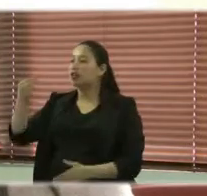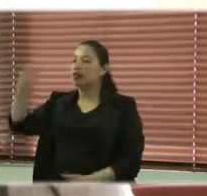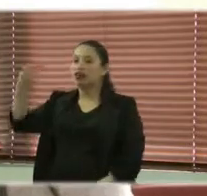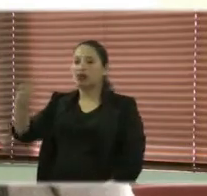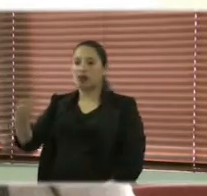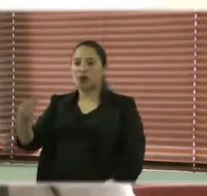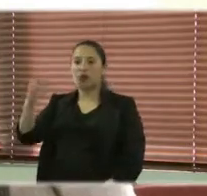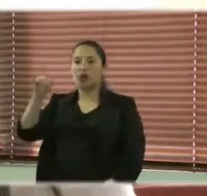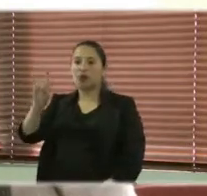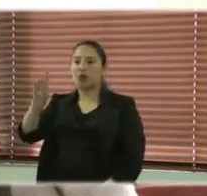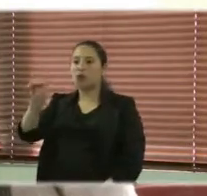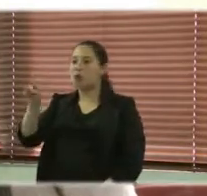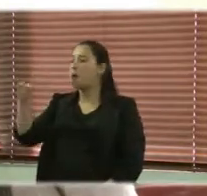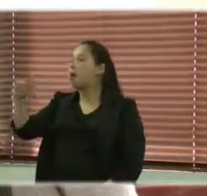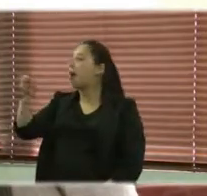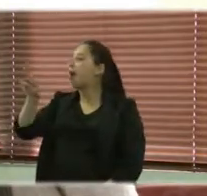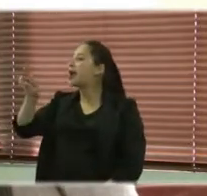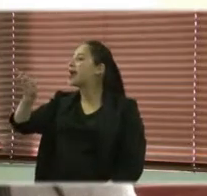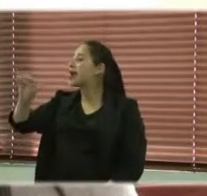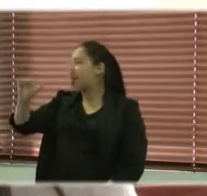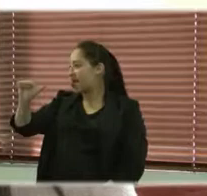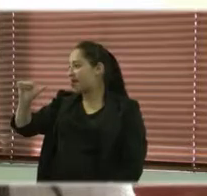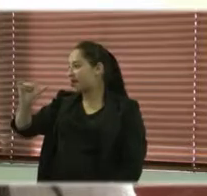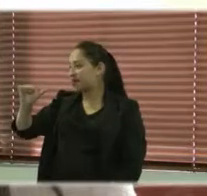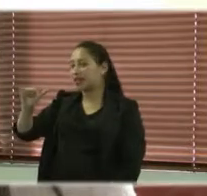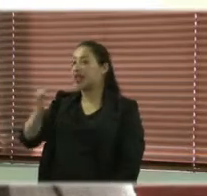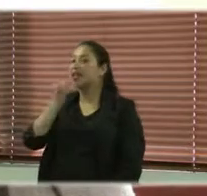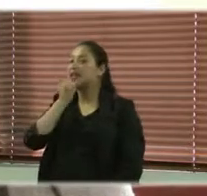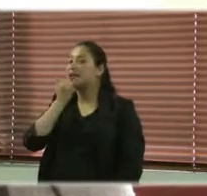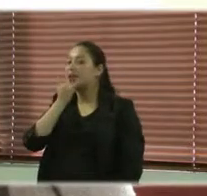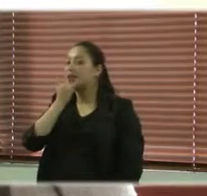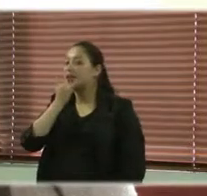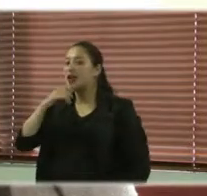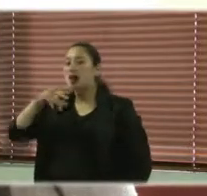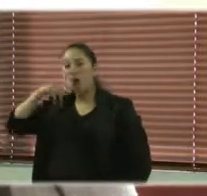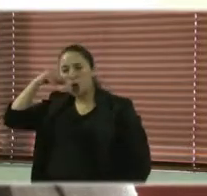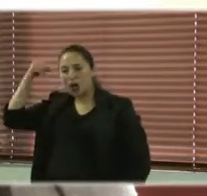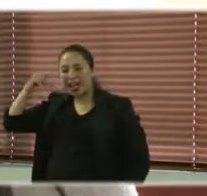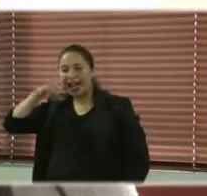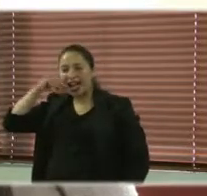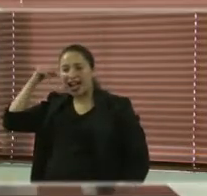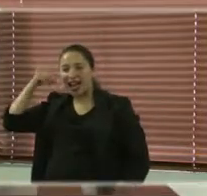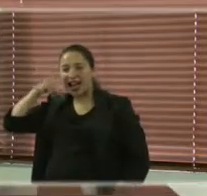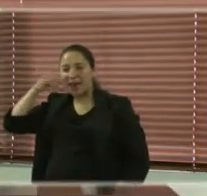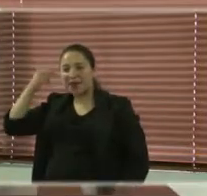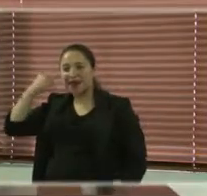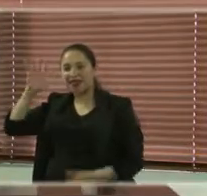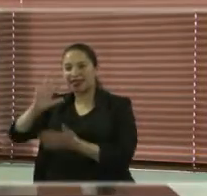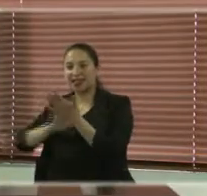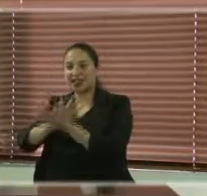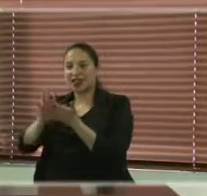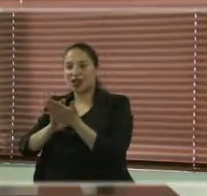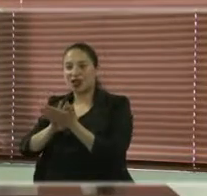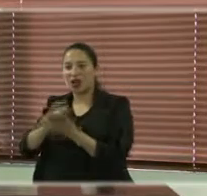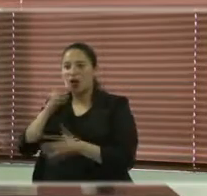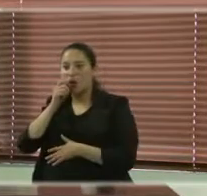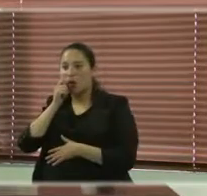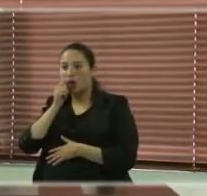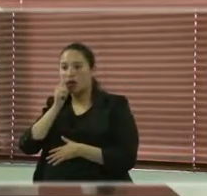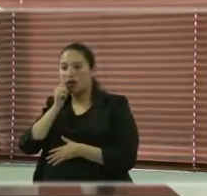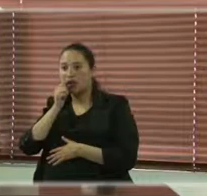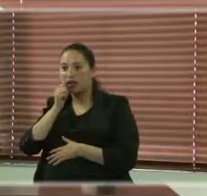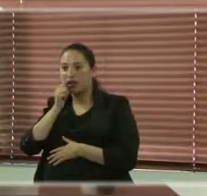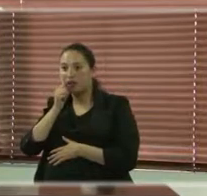porque los cajeros automáticos no son accesibles o sea eso es algo bien concreto verdad una cosa bien bien